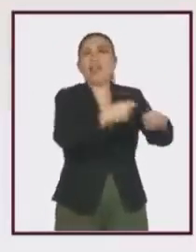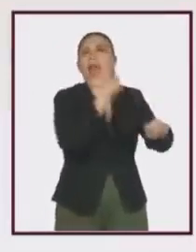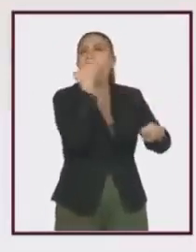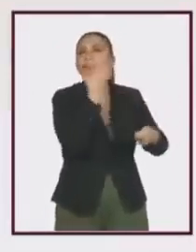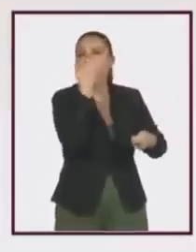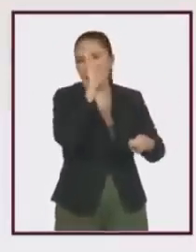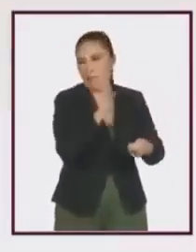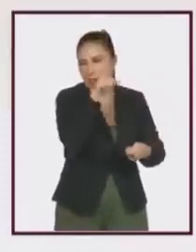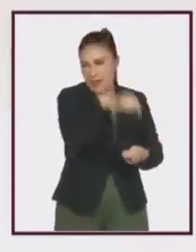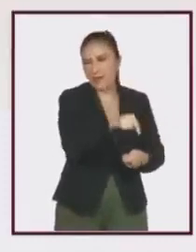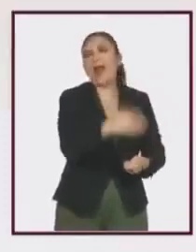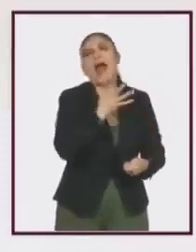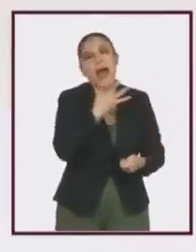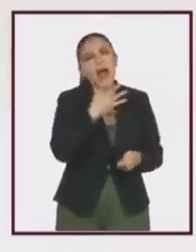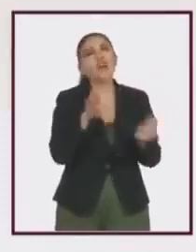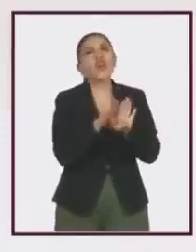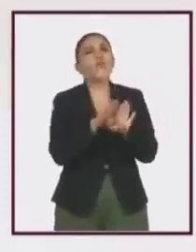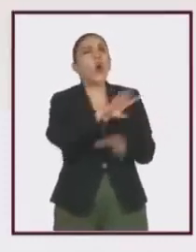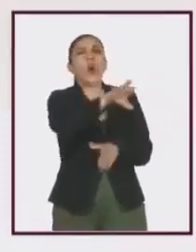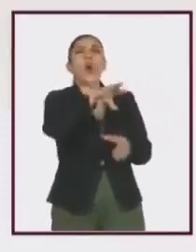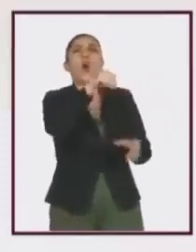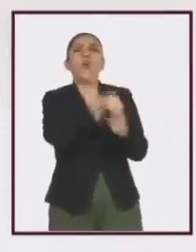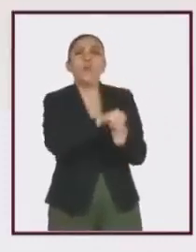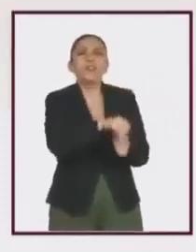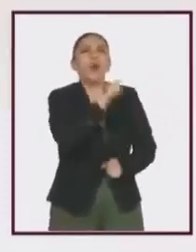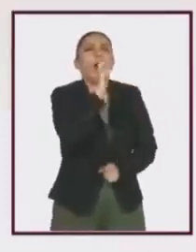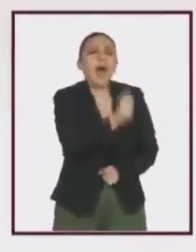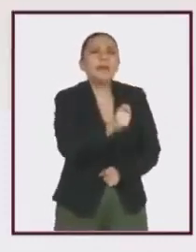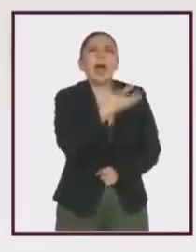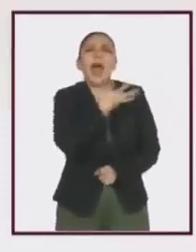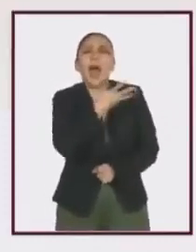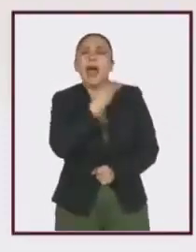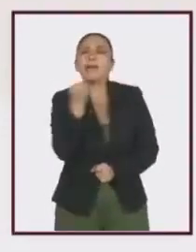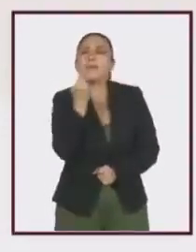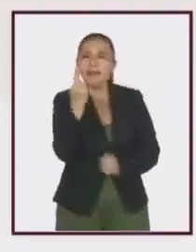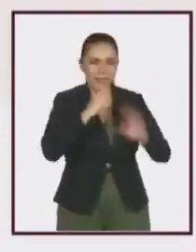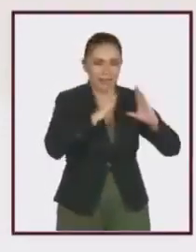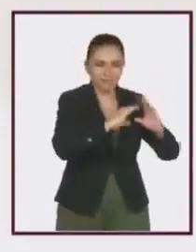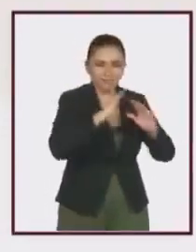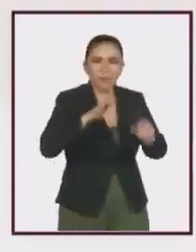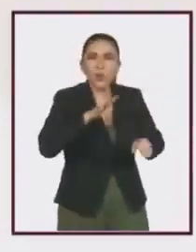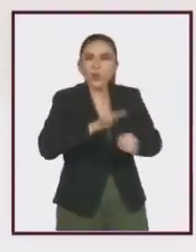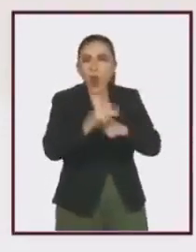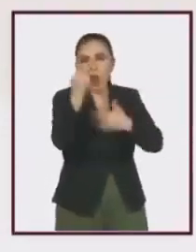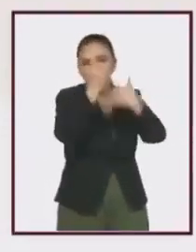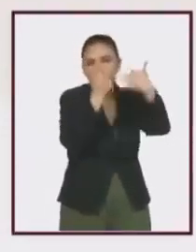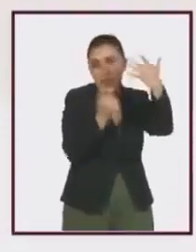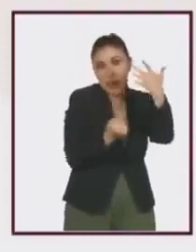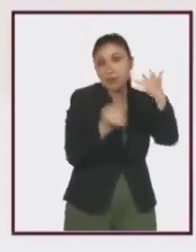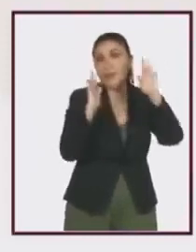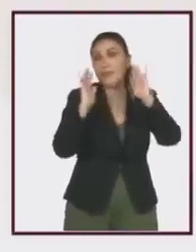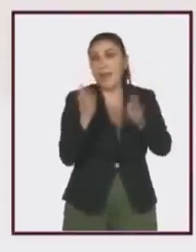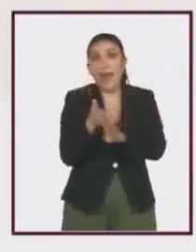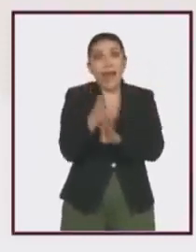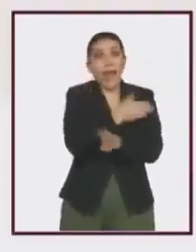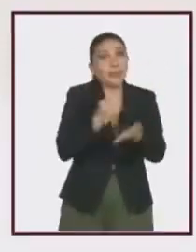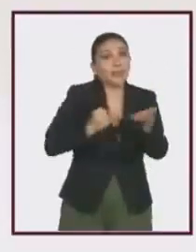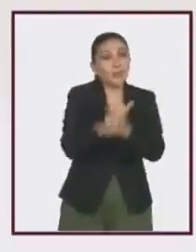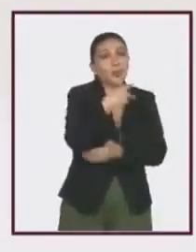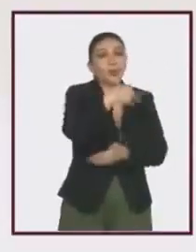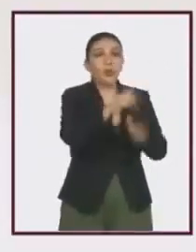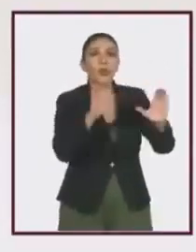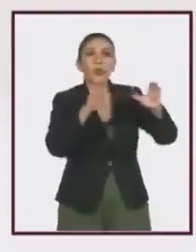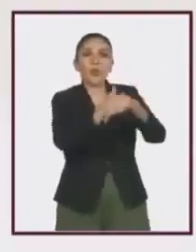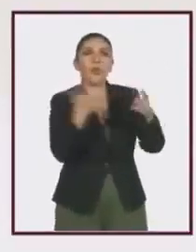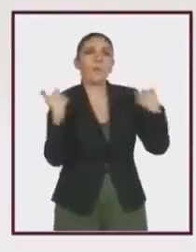se plantean de manera general los contenidos que ha decidido el colectivo